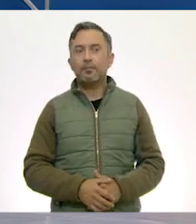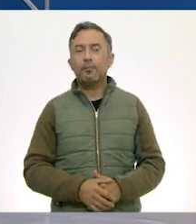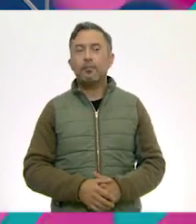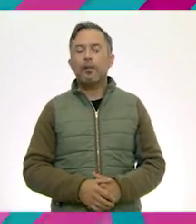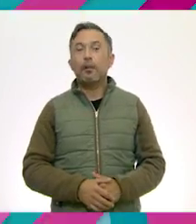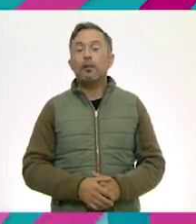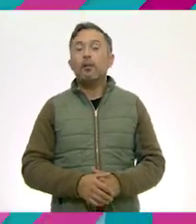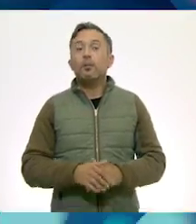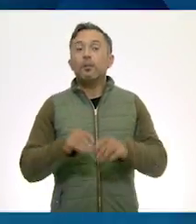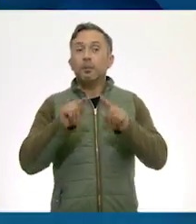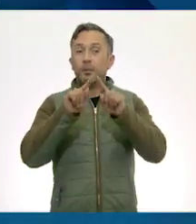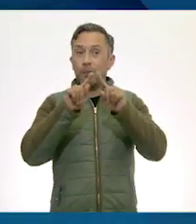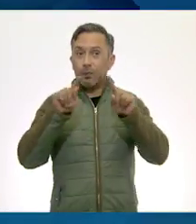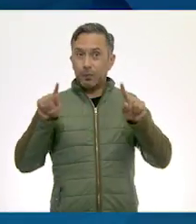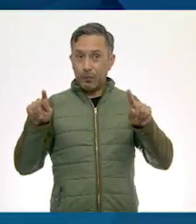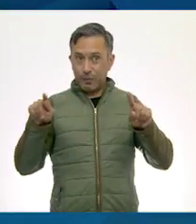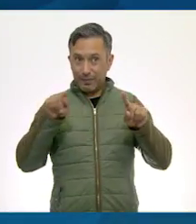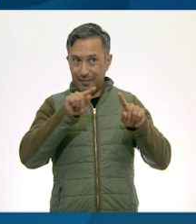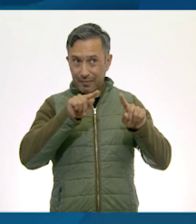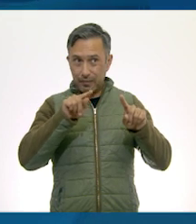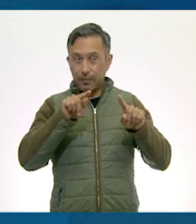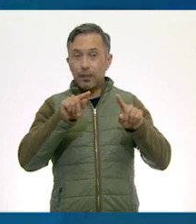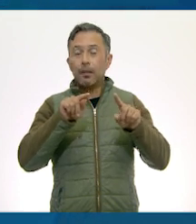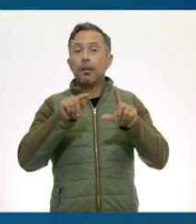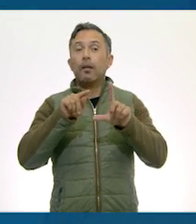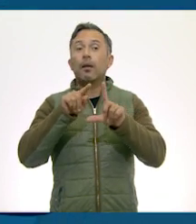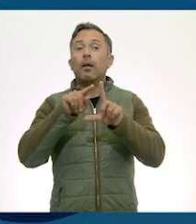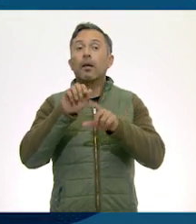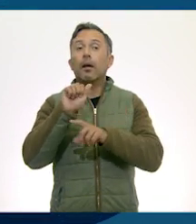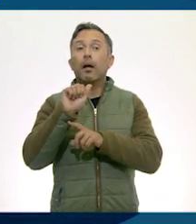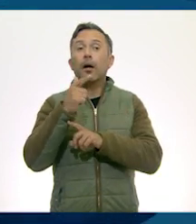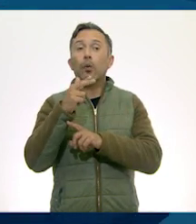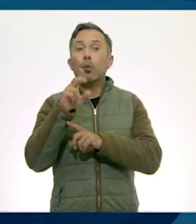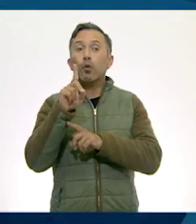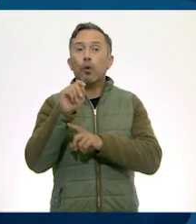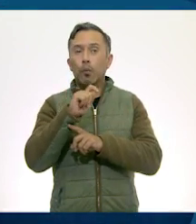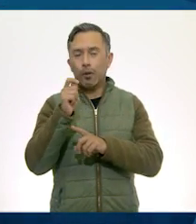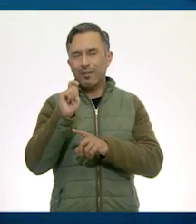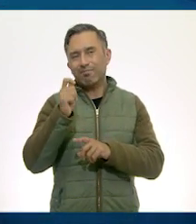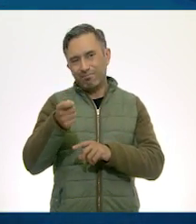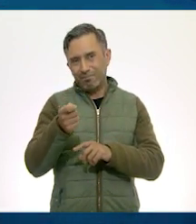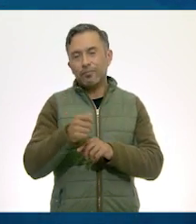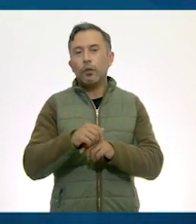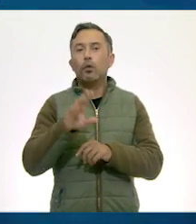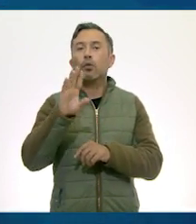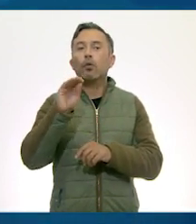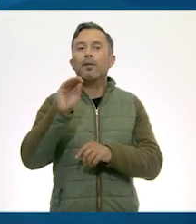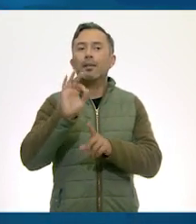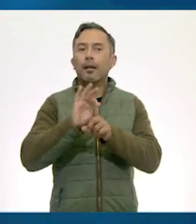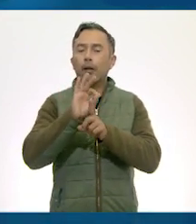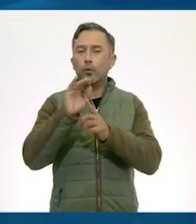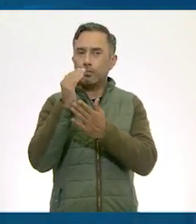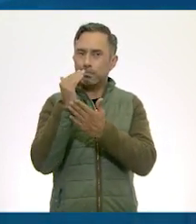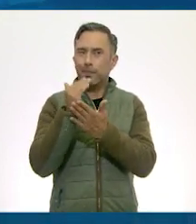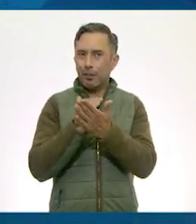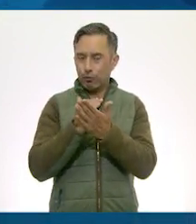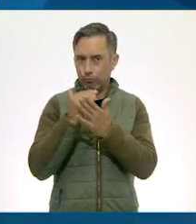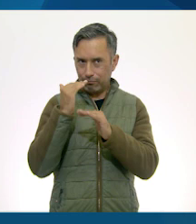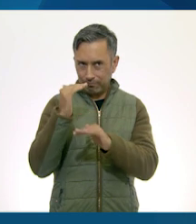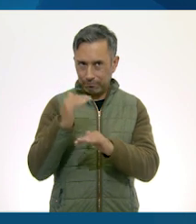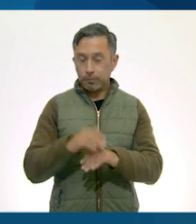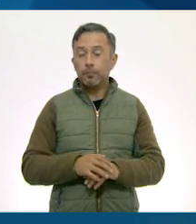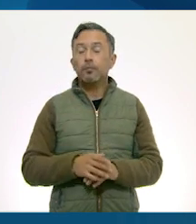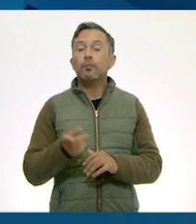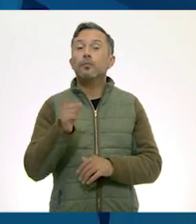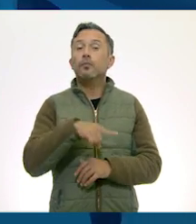ángulos agudos miden menos de 90 grados. Y los ángulos obtusos,